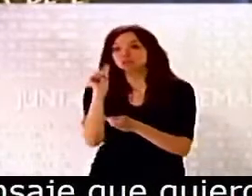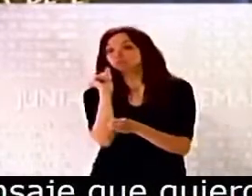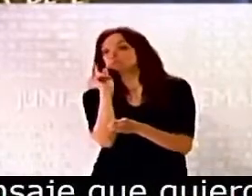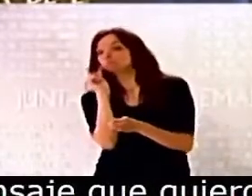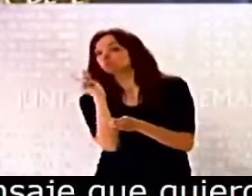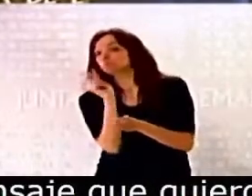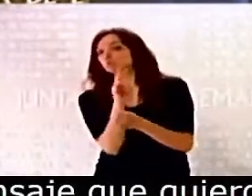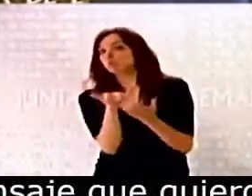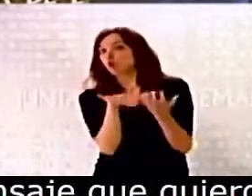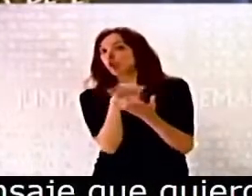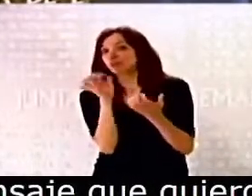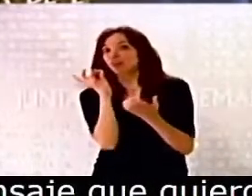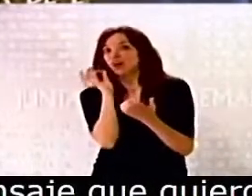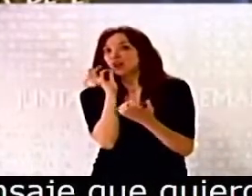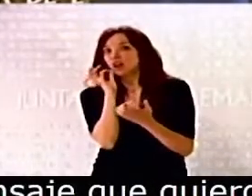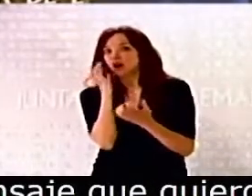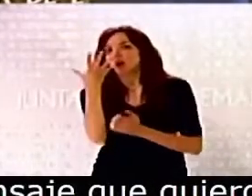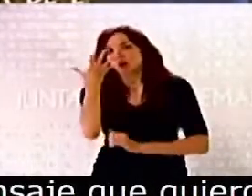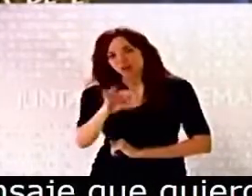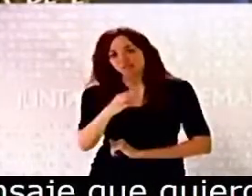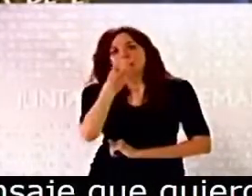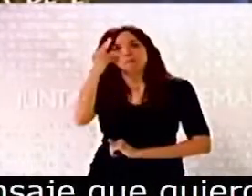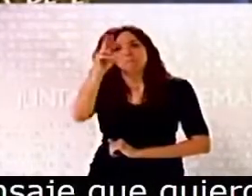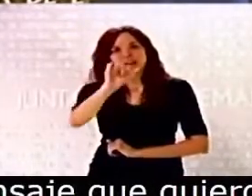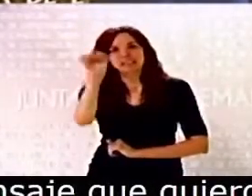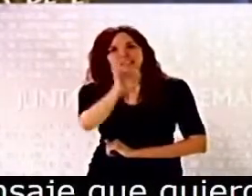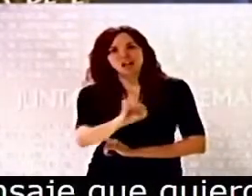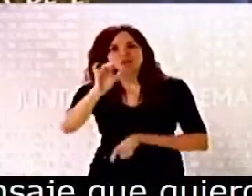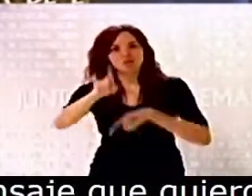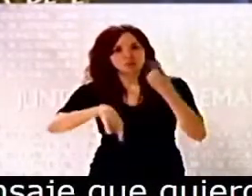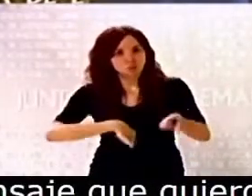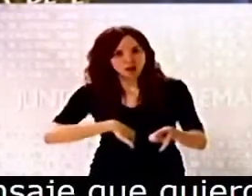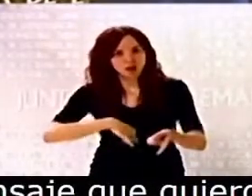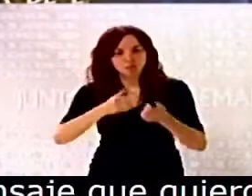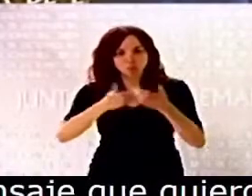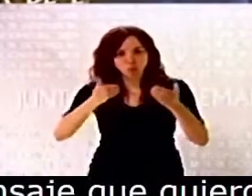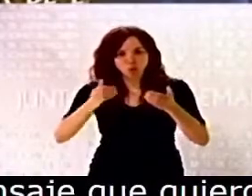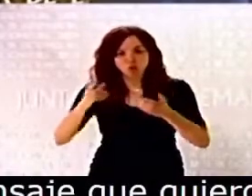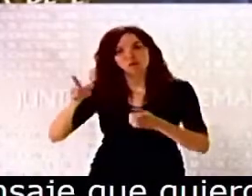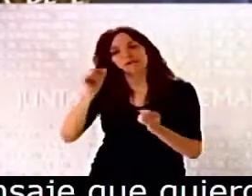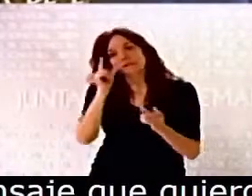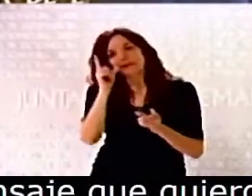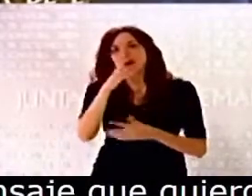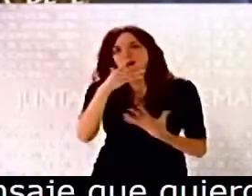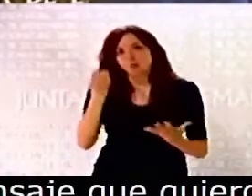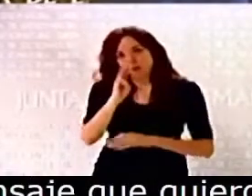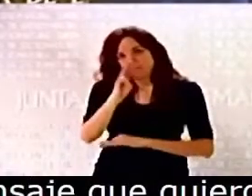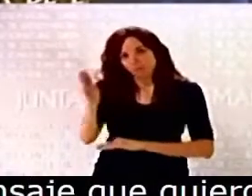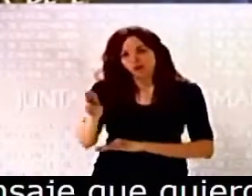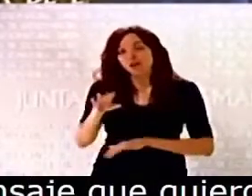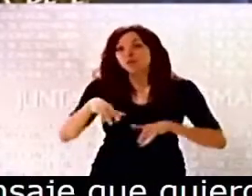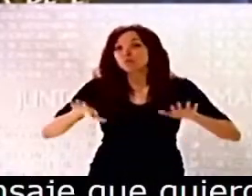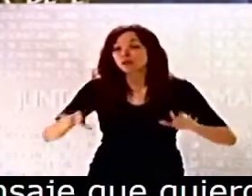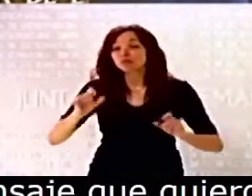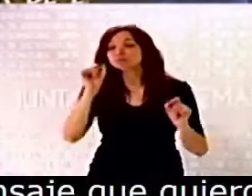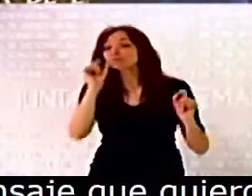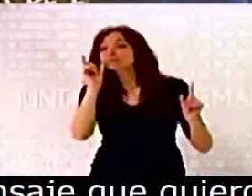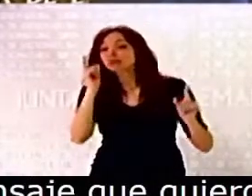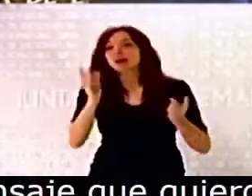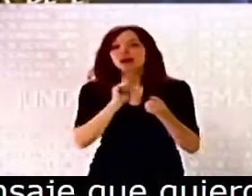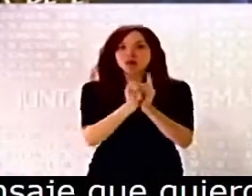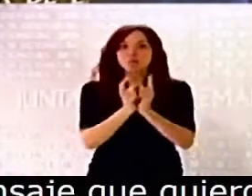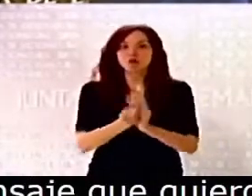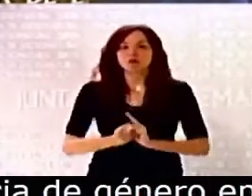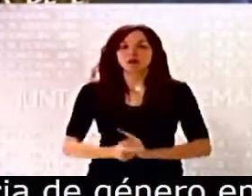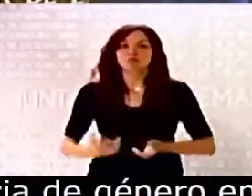en Extremadura 20 años después de tener puesta en marcha una red, pues es que todos los cambios sobre los que estamos trabajando solamente